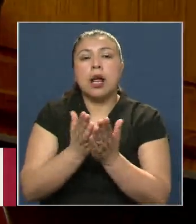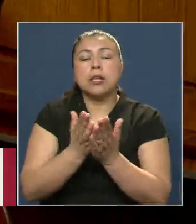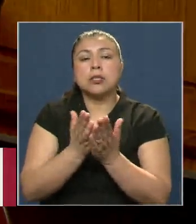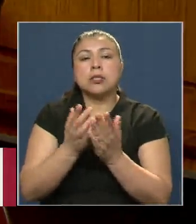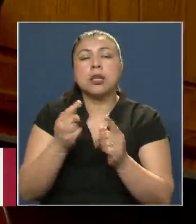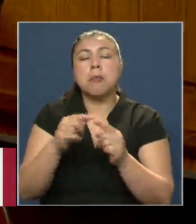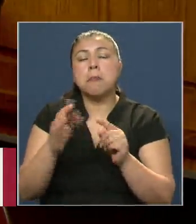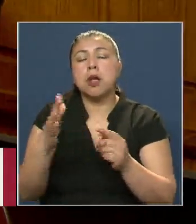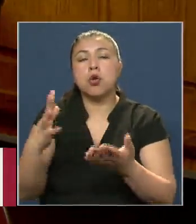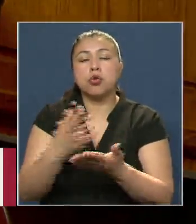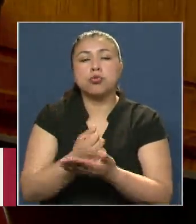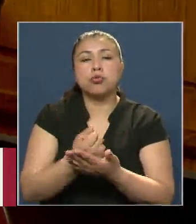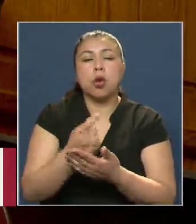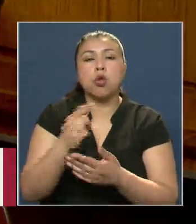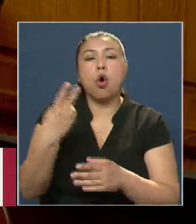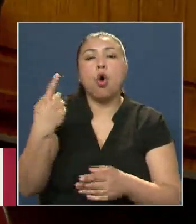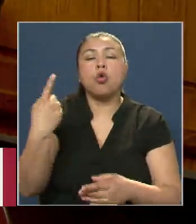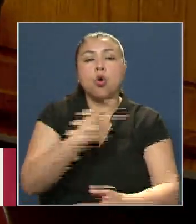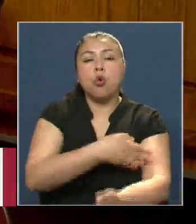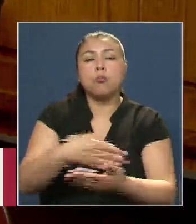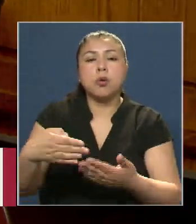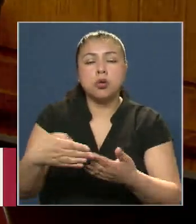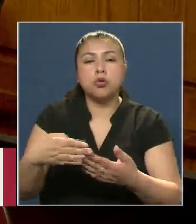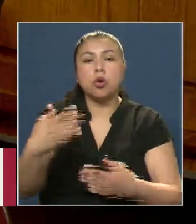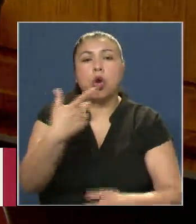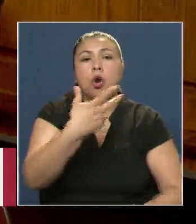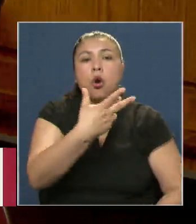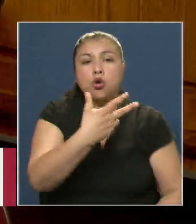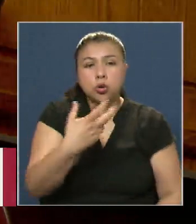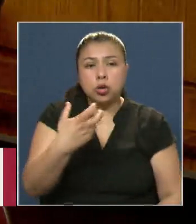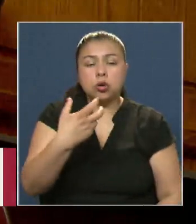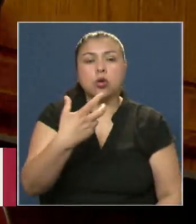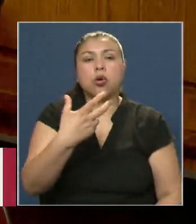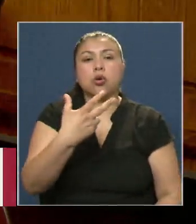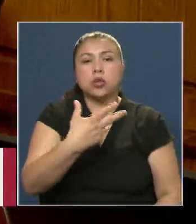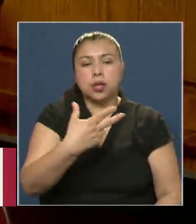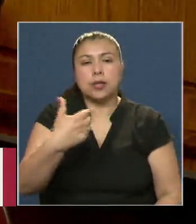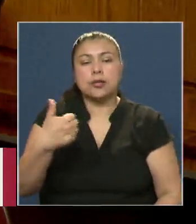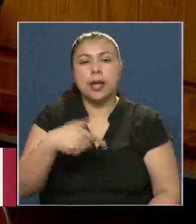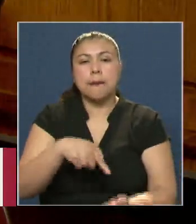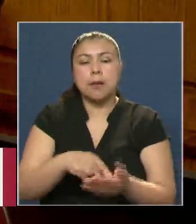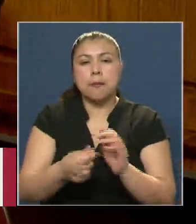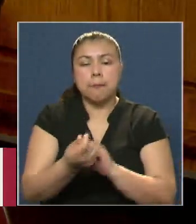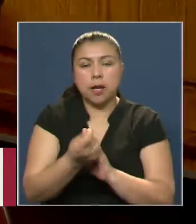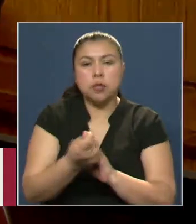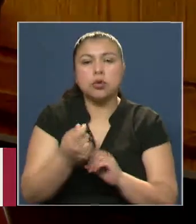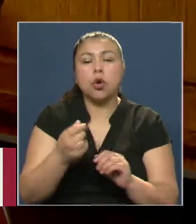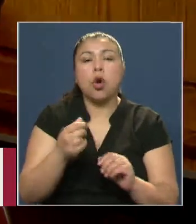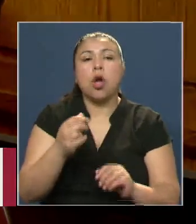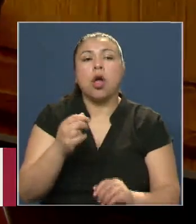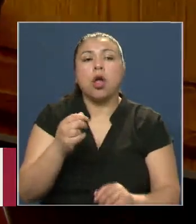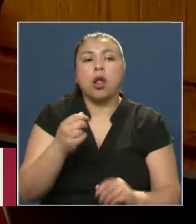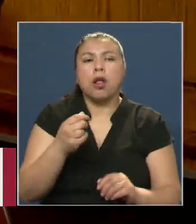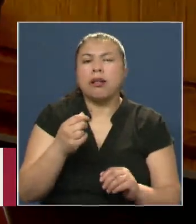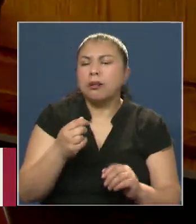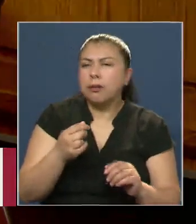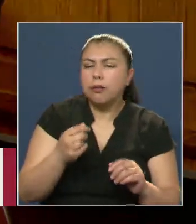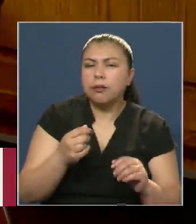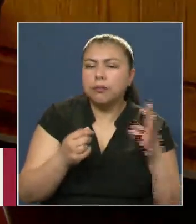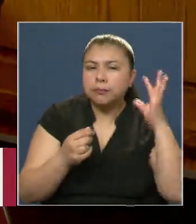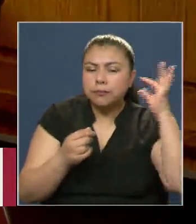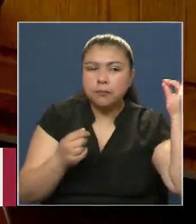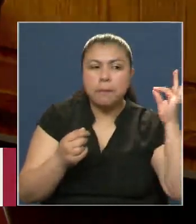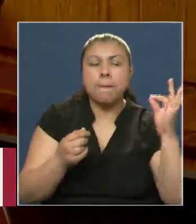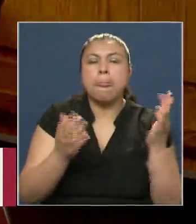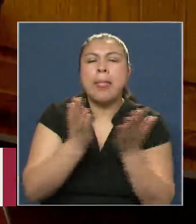el ingreso promedio del hogar es de 1.986.000 pesos y esto es otro 6%. Clase media